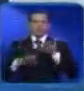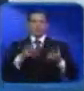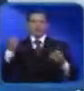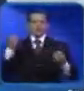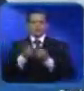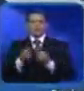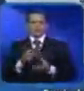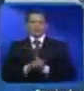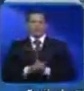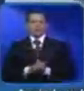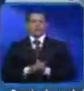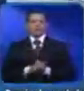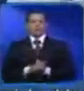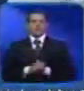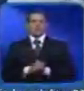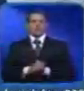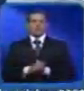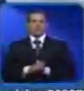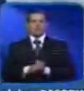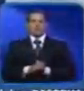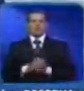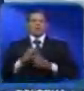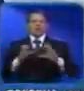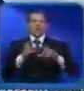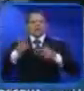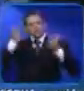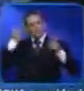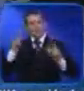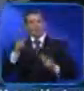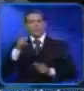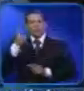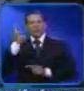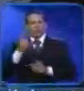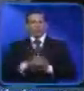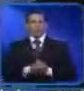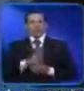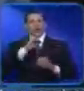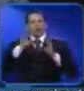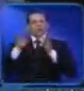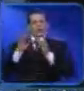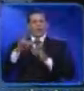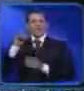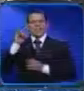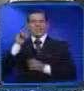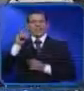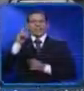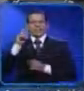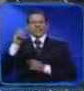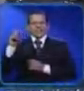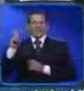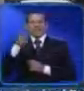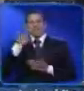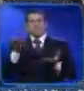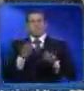accidentes. Deberían tener un canal habilitado para ellos únicamente. Nos comunicamos con personal del INTTT,